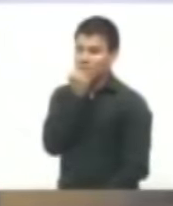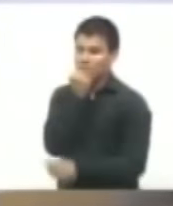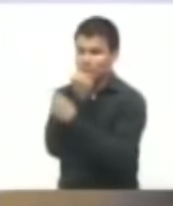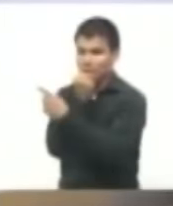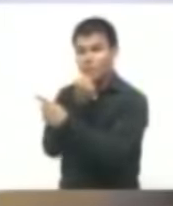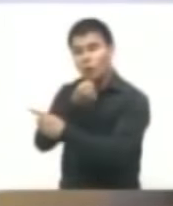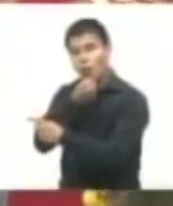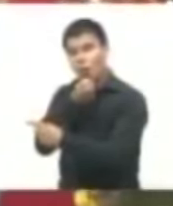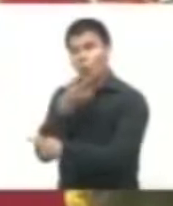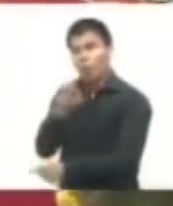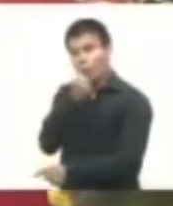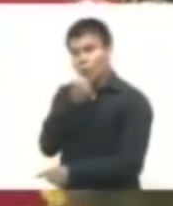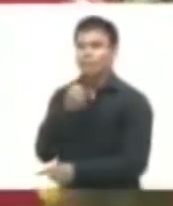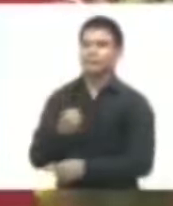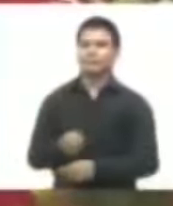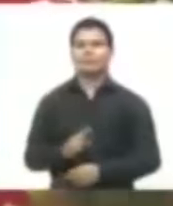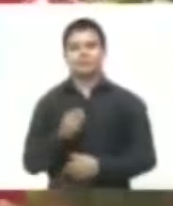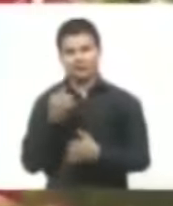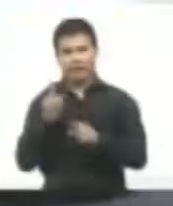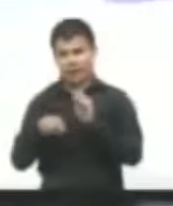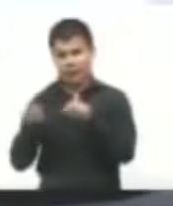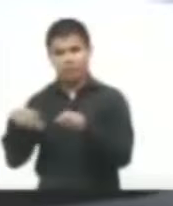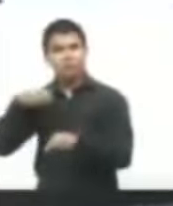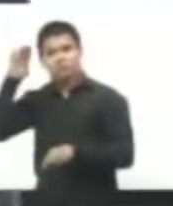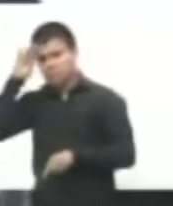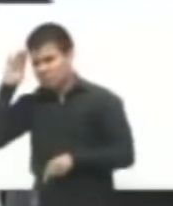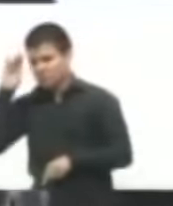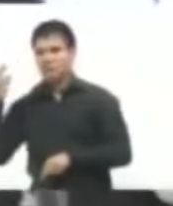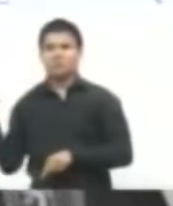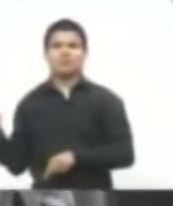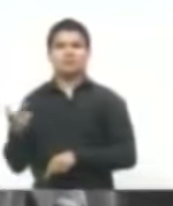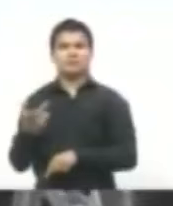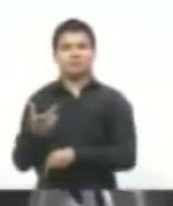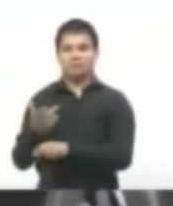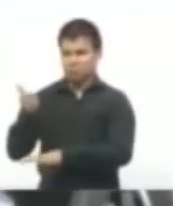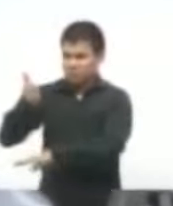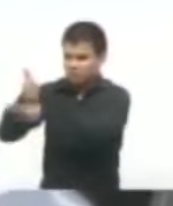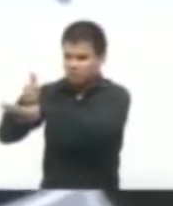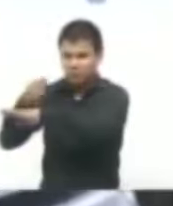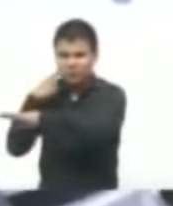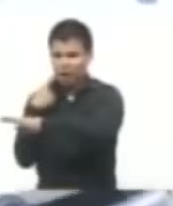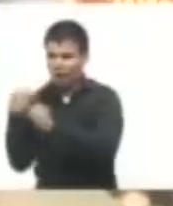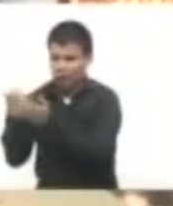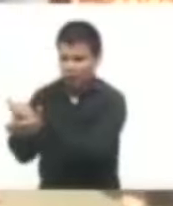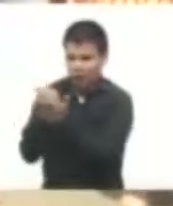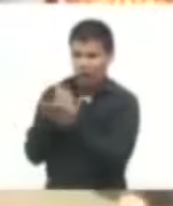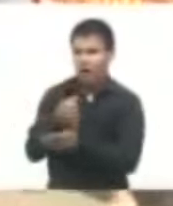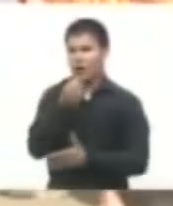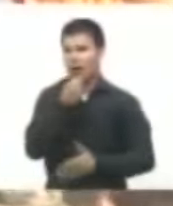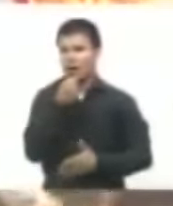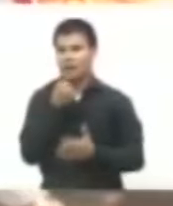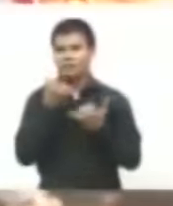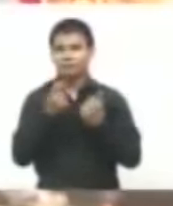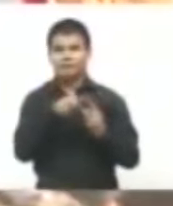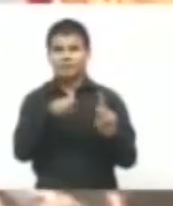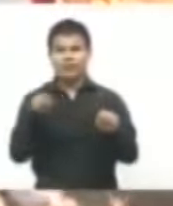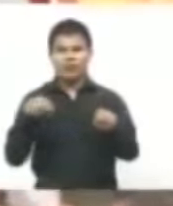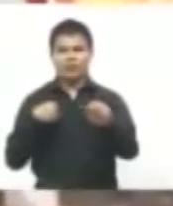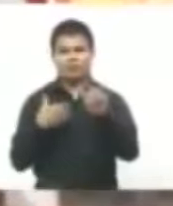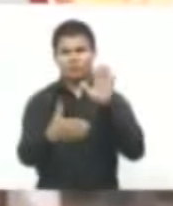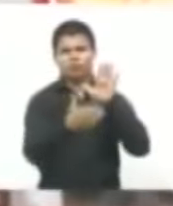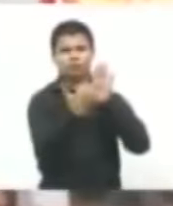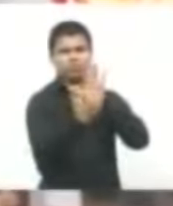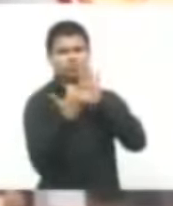la poca eficiencia de las autoridades para frenar esa situación y es así que ninguna de estas intimidaciones en los últimos años ha